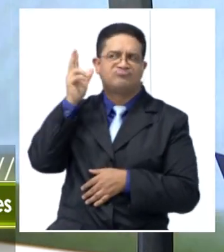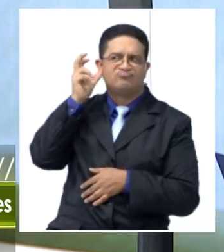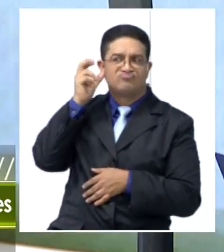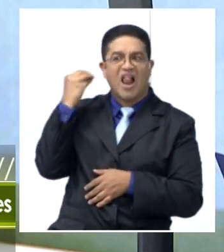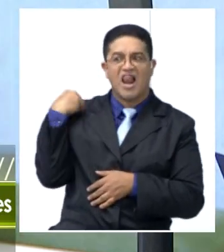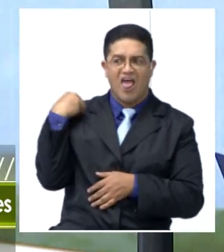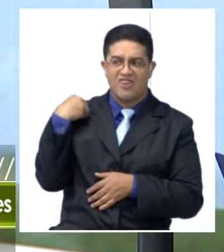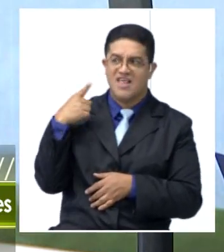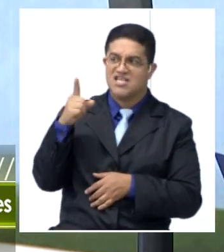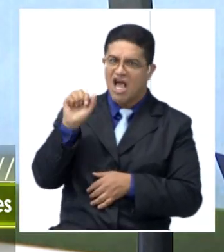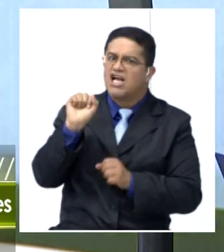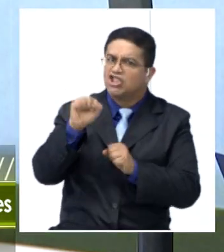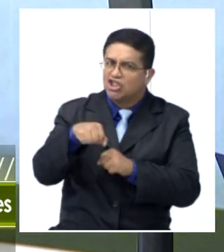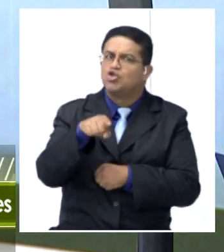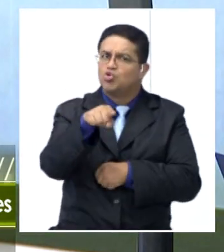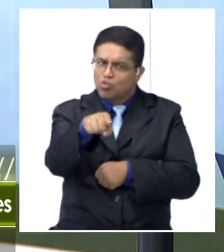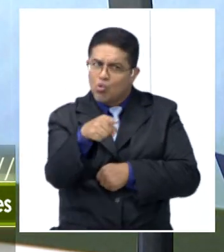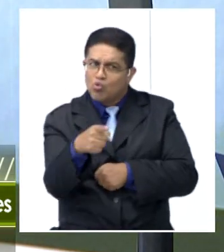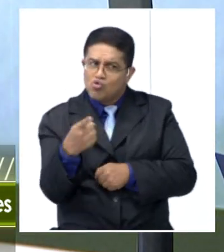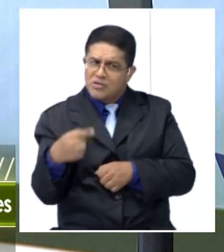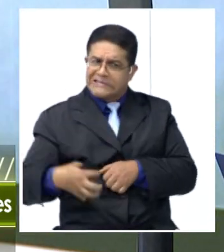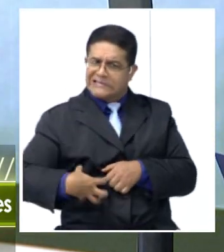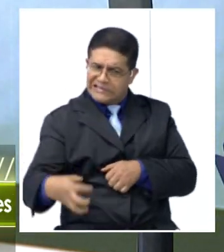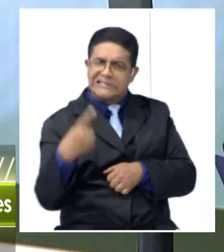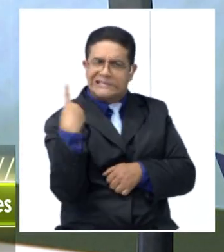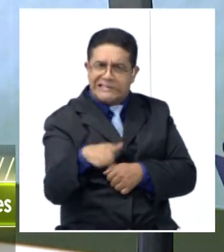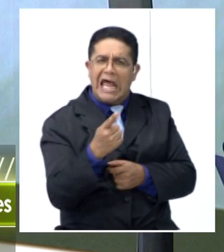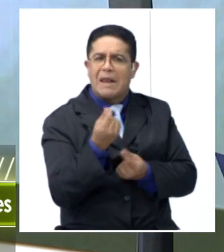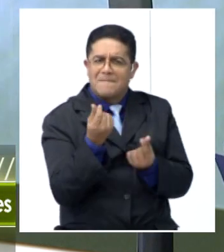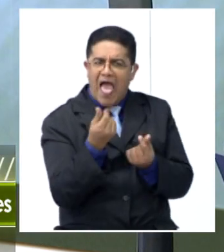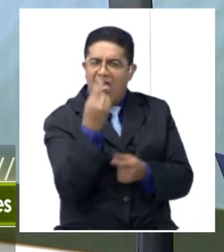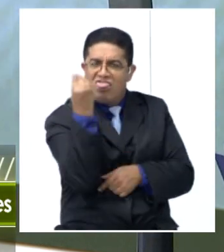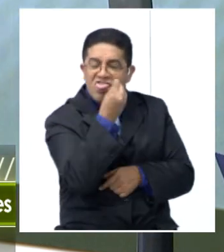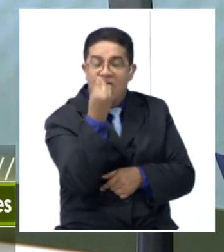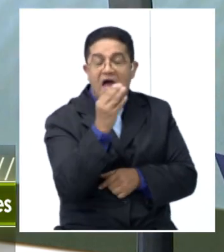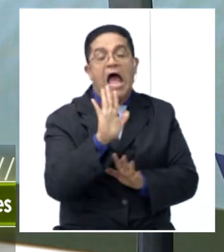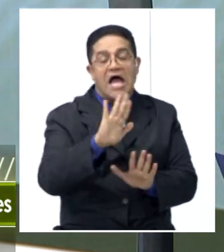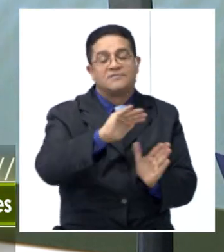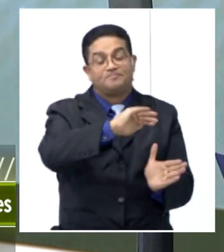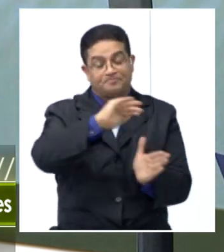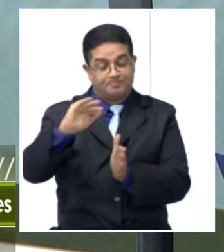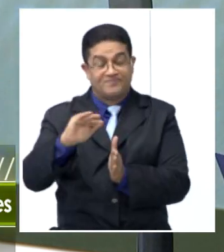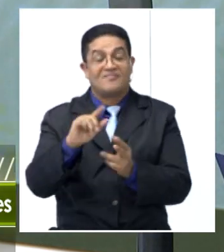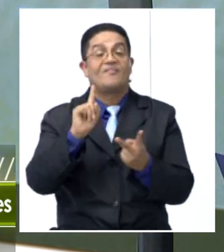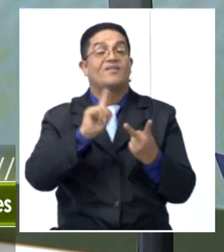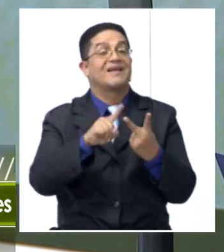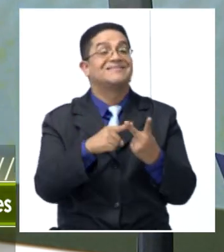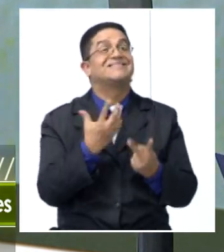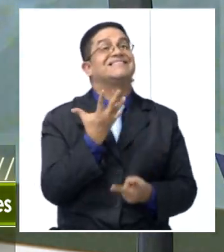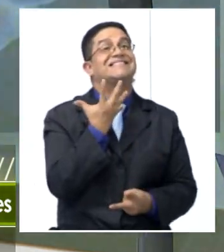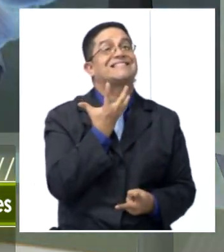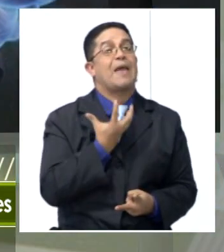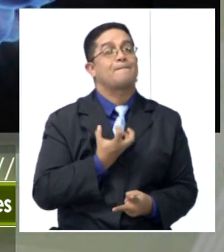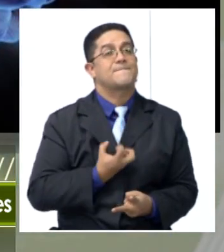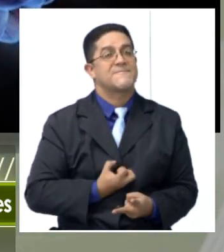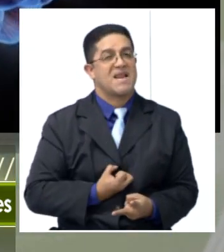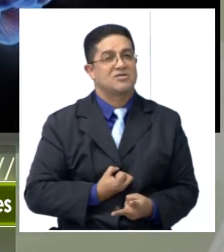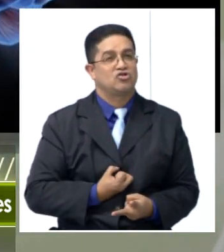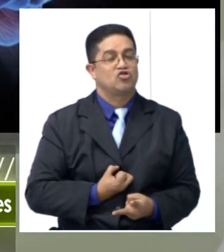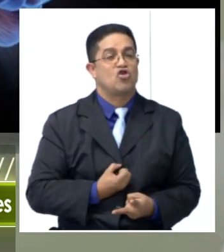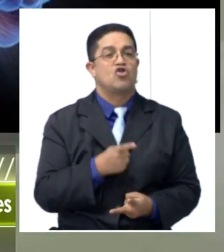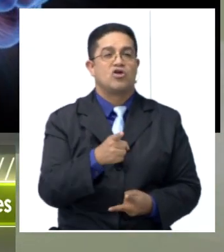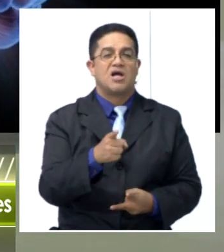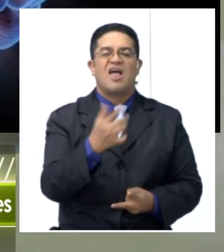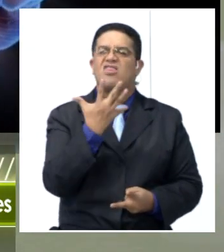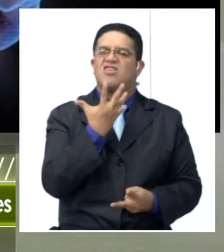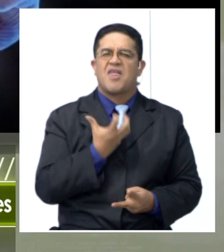que es el Mesías, que es millonario, que tiene mucho dinero. Por otro lado, en la depresión, la depresión bipolar se